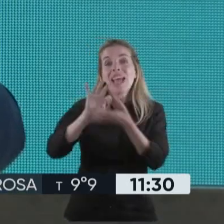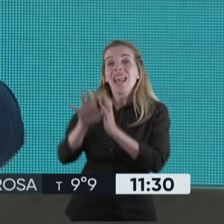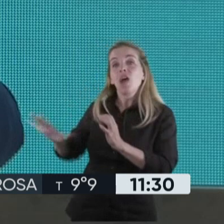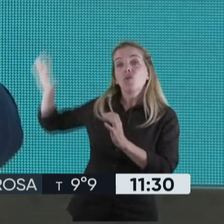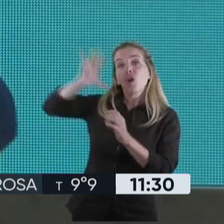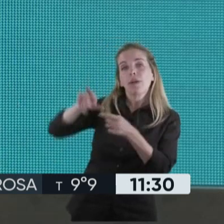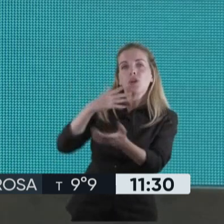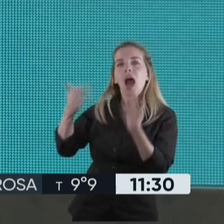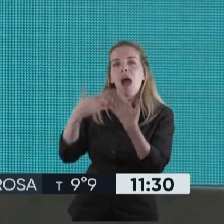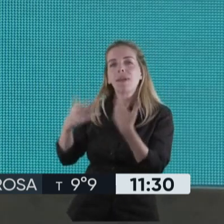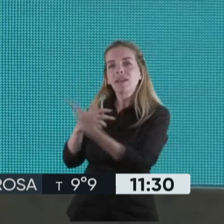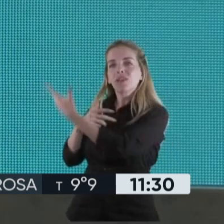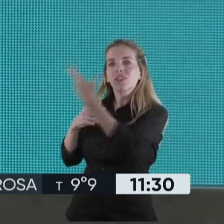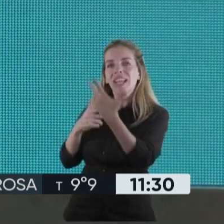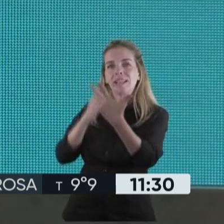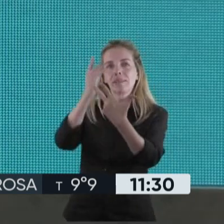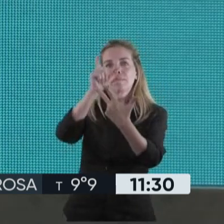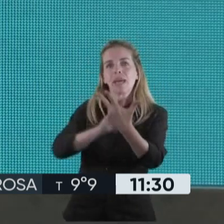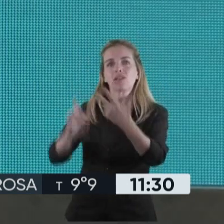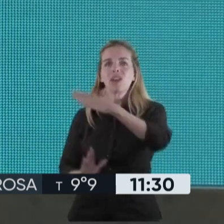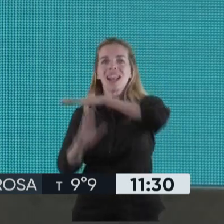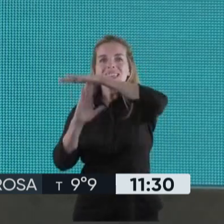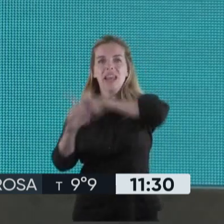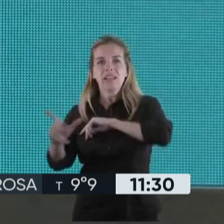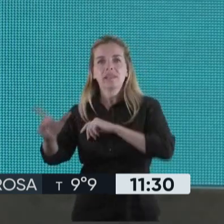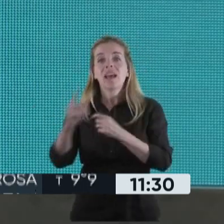dijo, me anoto.